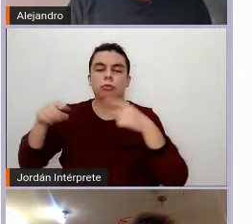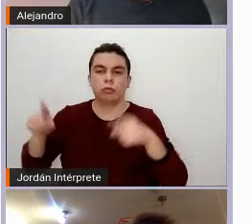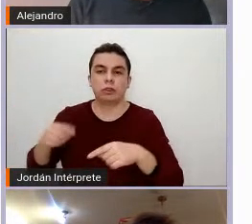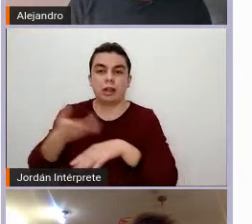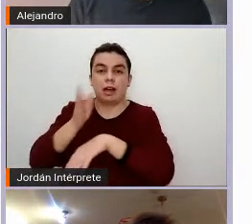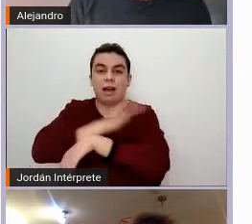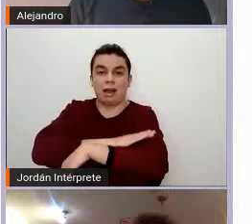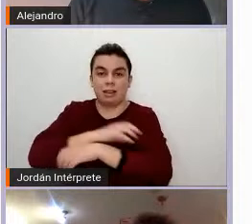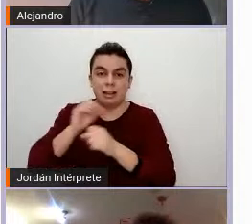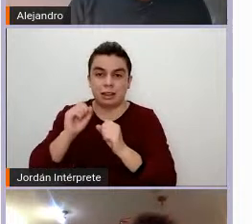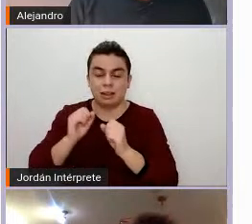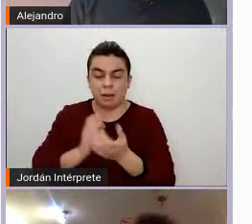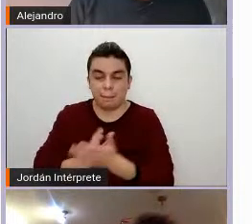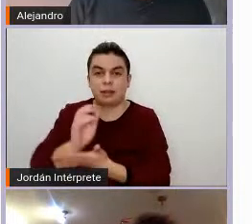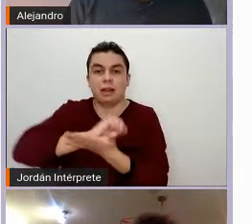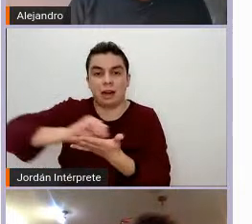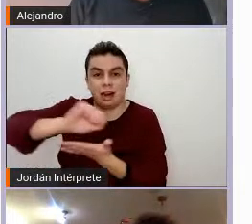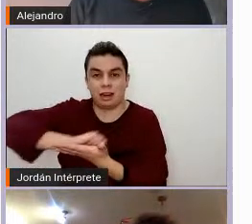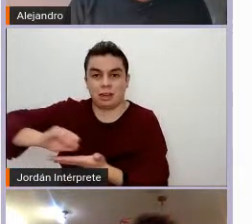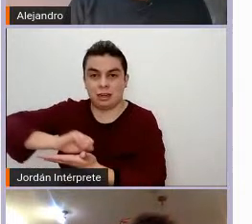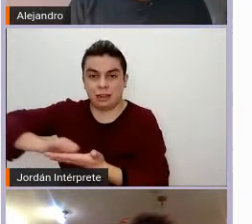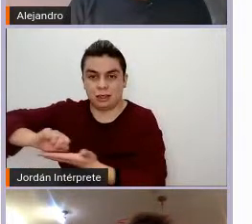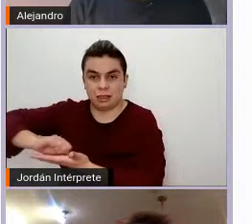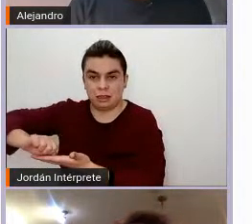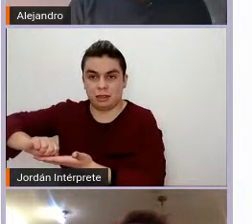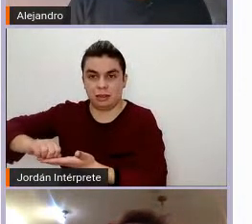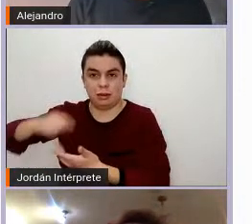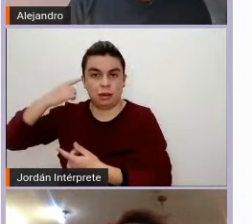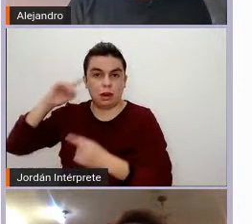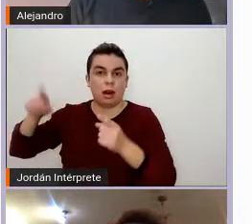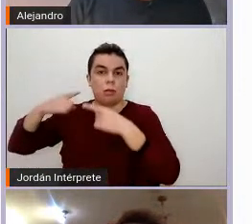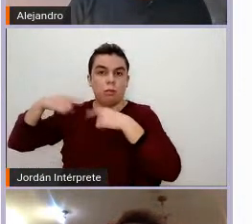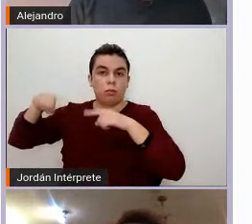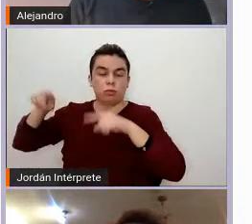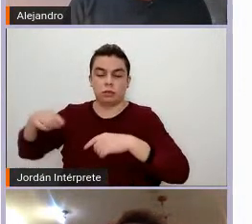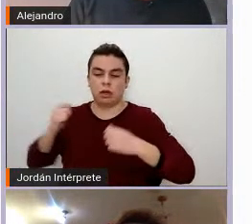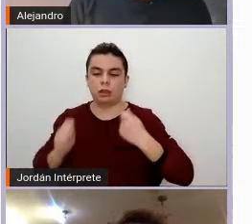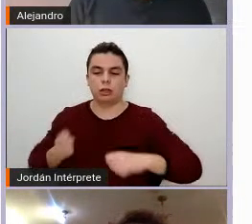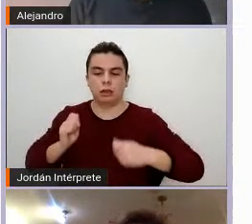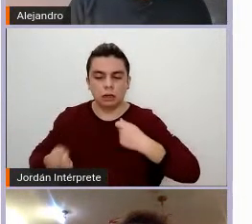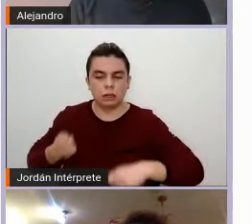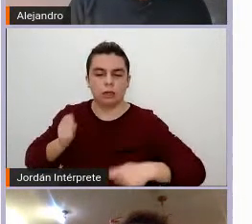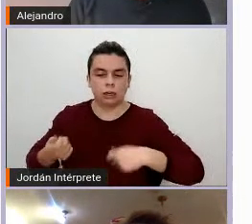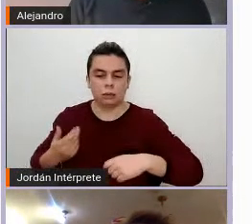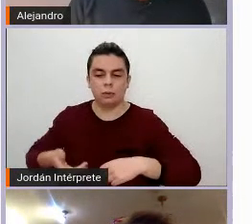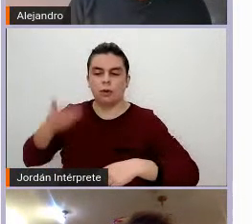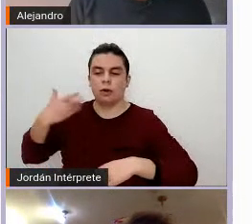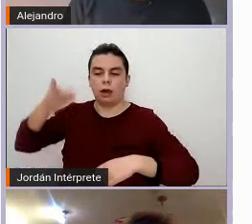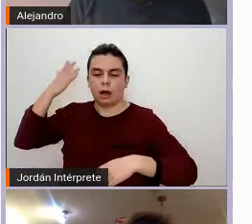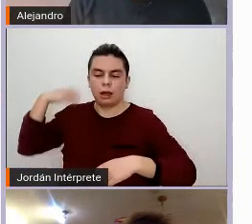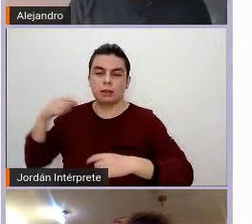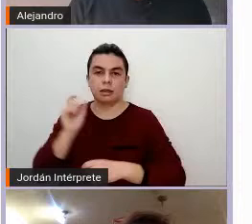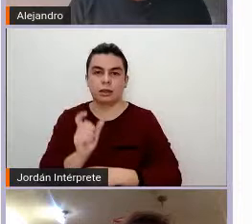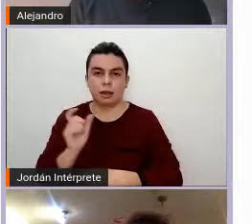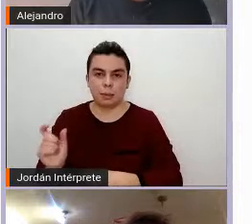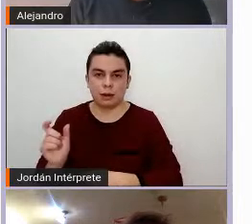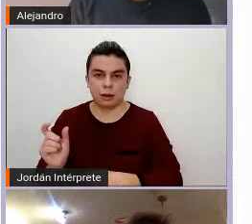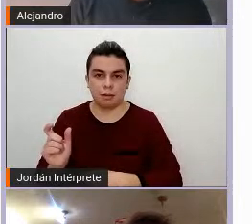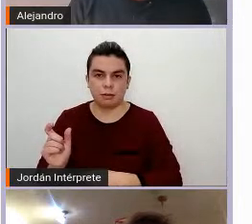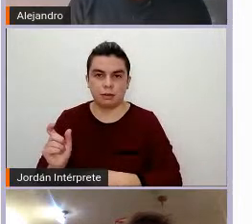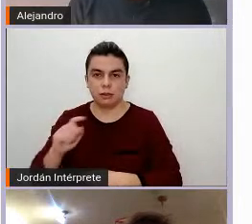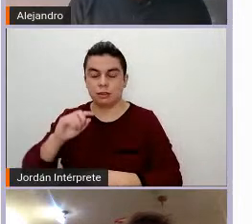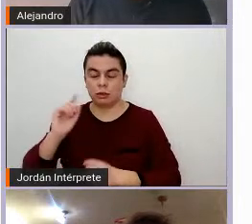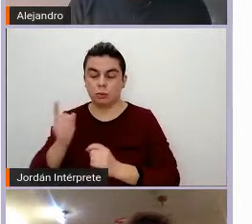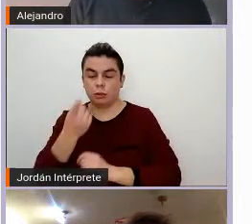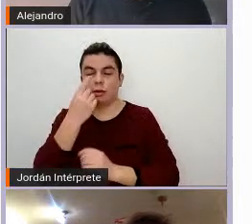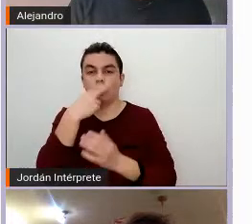primitiva muestran que las melodías y los ritmos preceden a las palabras y que el primer paso hacia la poesía fue la sincronización de las